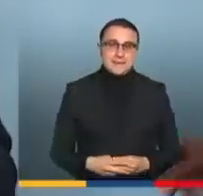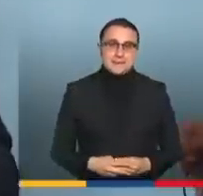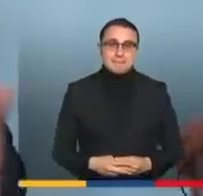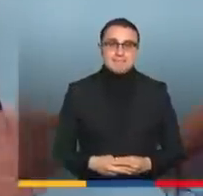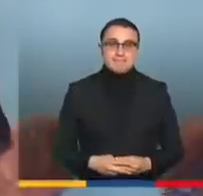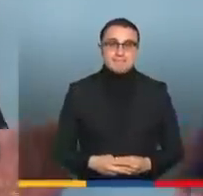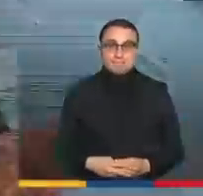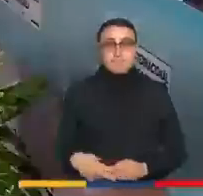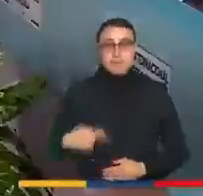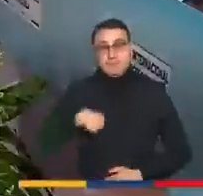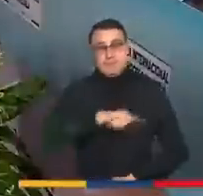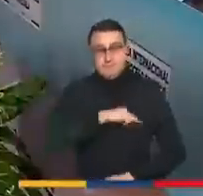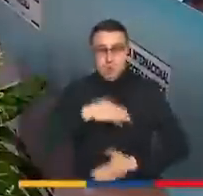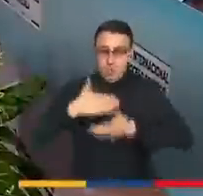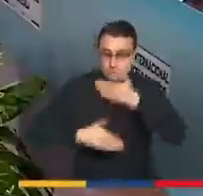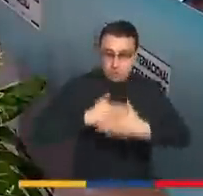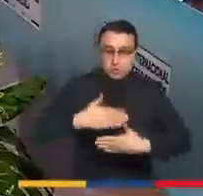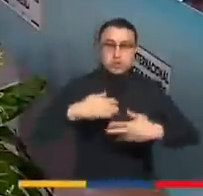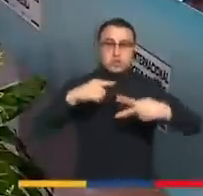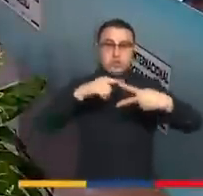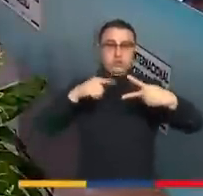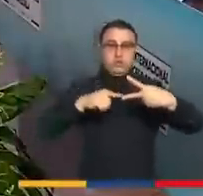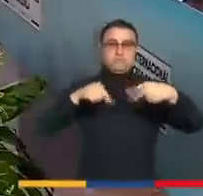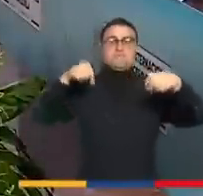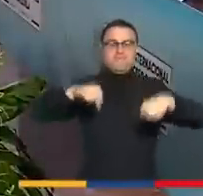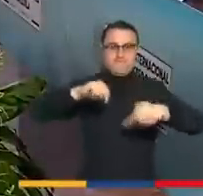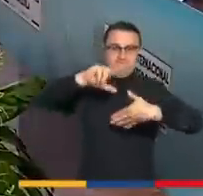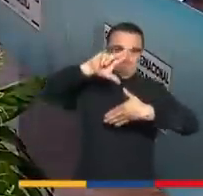Hay dos grandes procesos en esta esquina de América